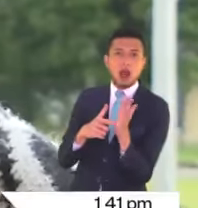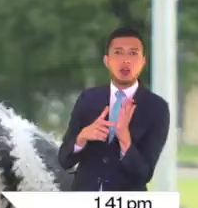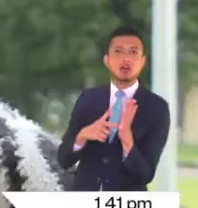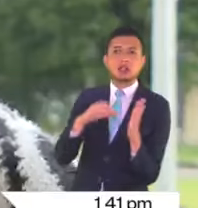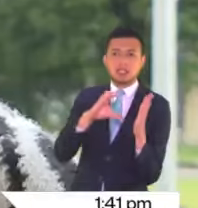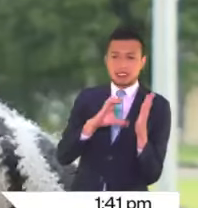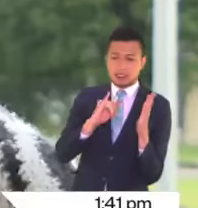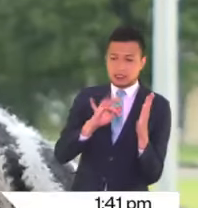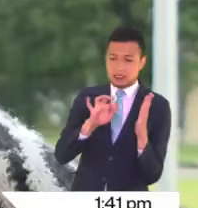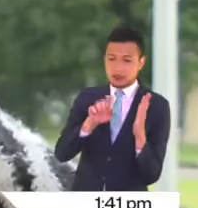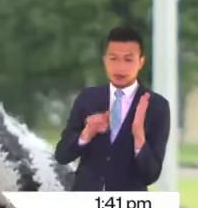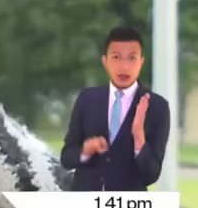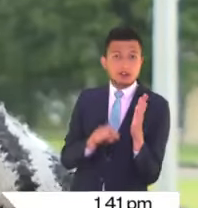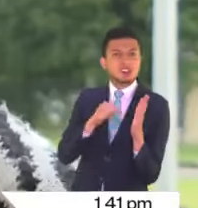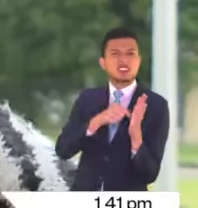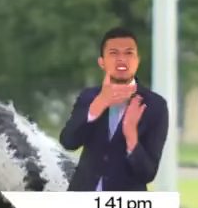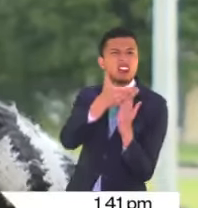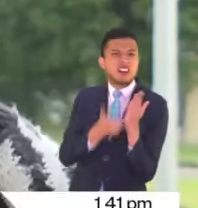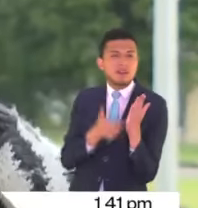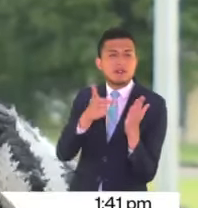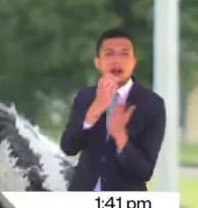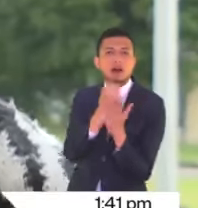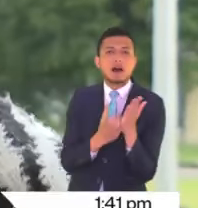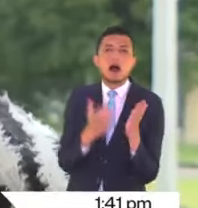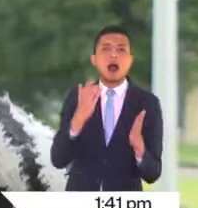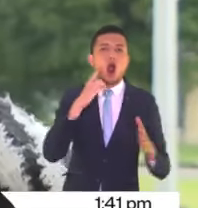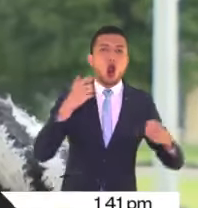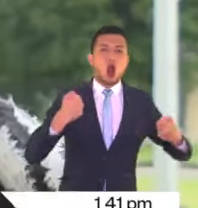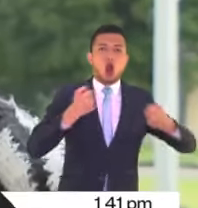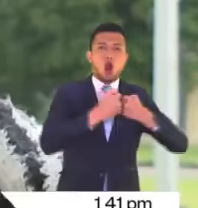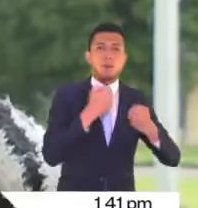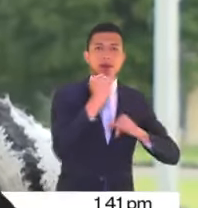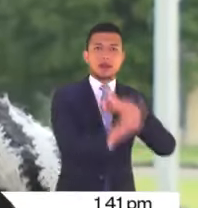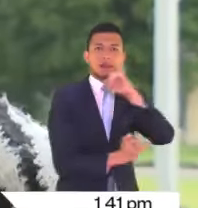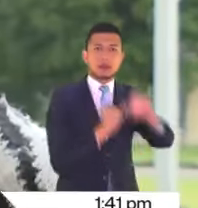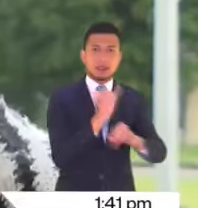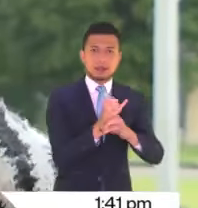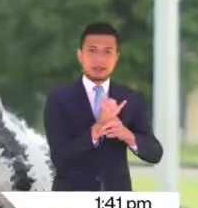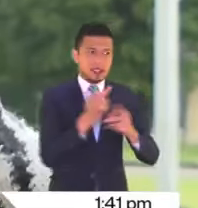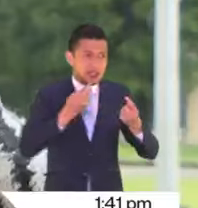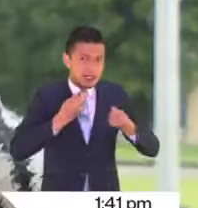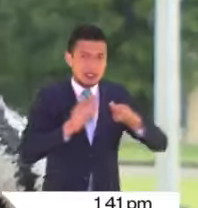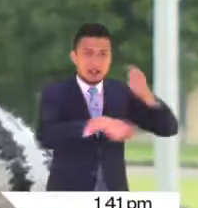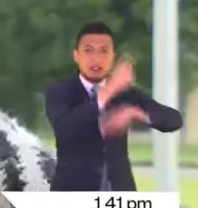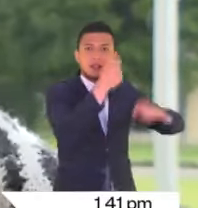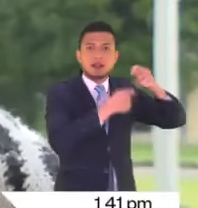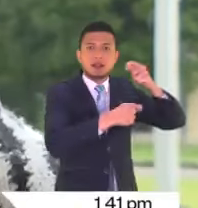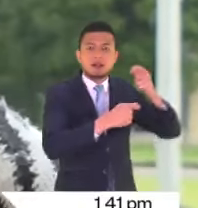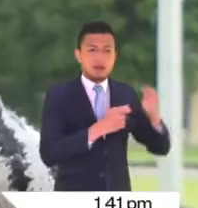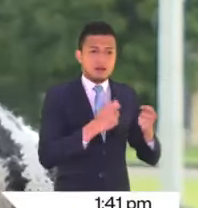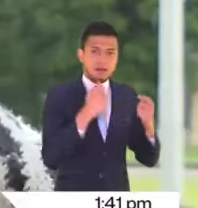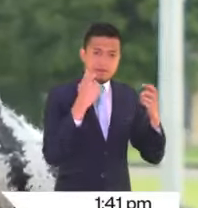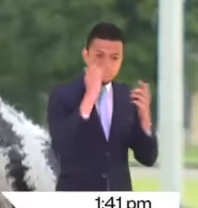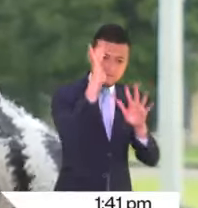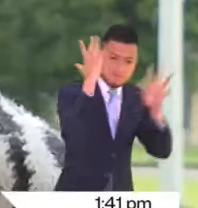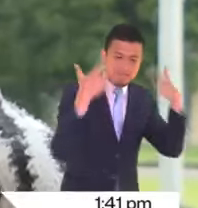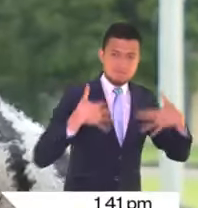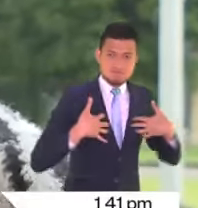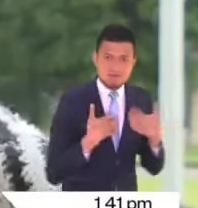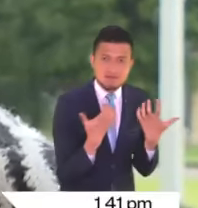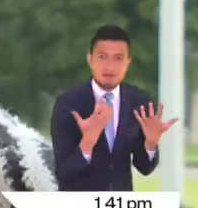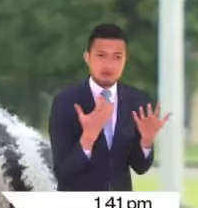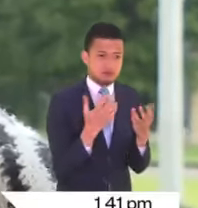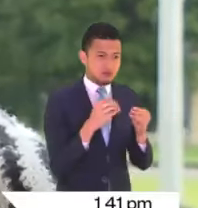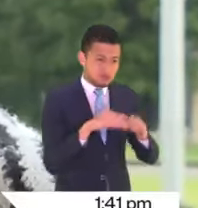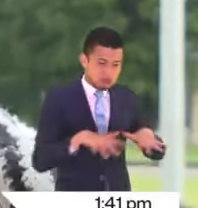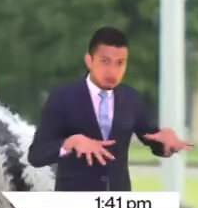El CITES es el Convenio Internacional de Comercio de Fauna y Flora Silvestres y es